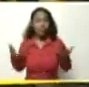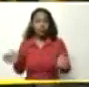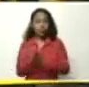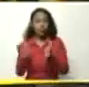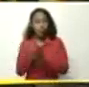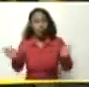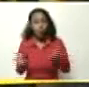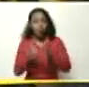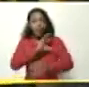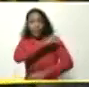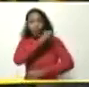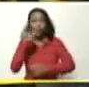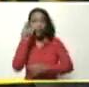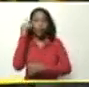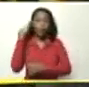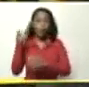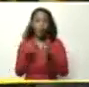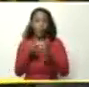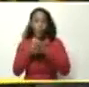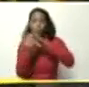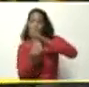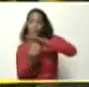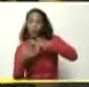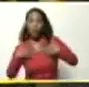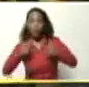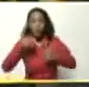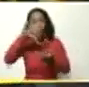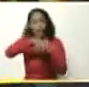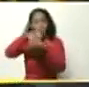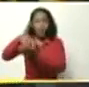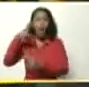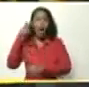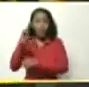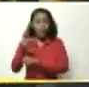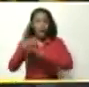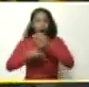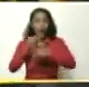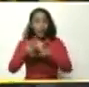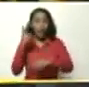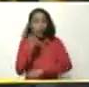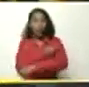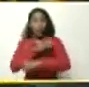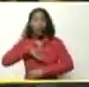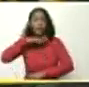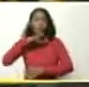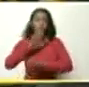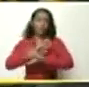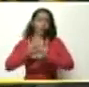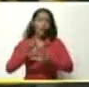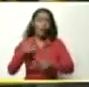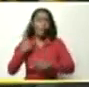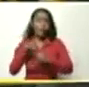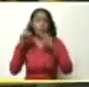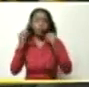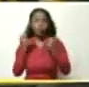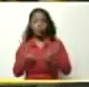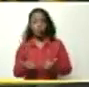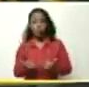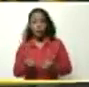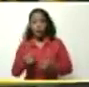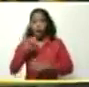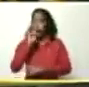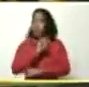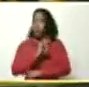directores y directoras y el equipo, los equipos básicos de salud de los estados, que eso va a ser así, tenemos las vacunas suficientes. Pero inmediatamente, presidente, el